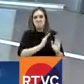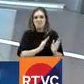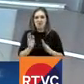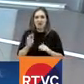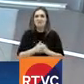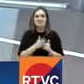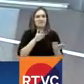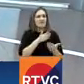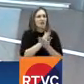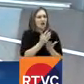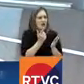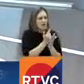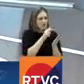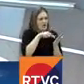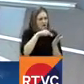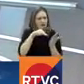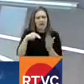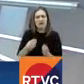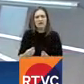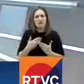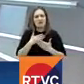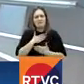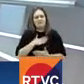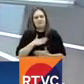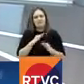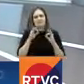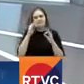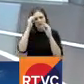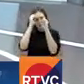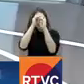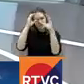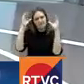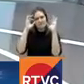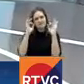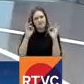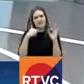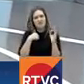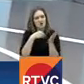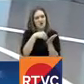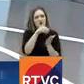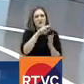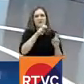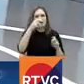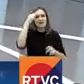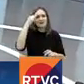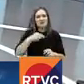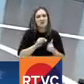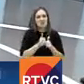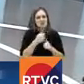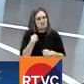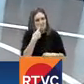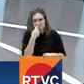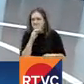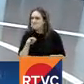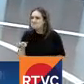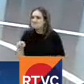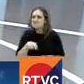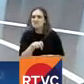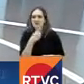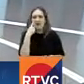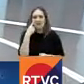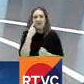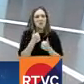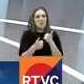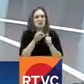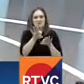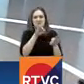después de leer un libro. Alimenta muchísimo el alma y la mente y quiero conseguirme uno sobre historia del deporte. Entonces voy a ir a recorrer estos pabellones a ver